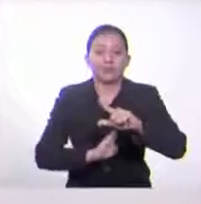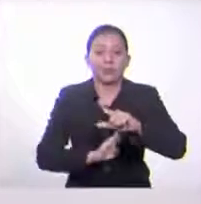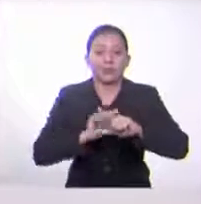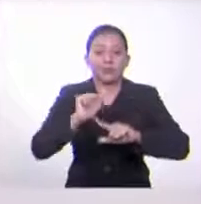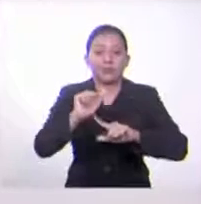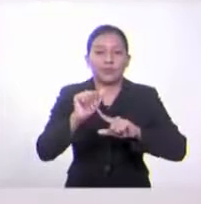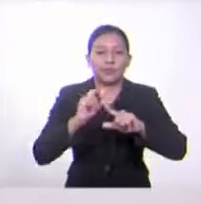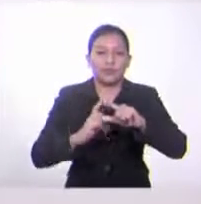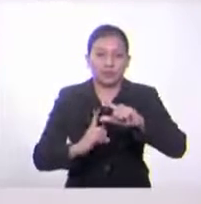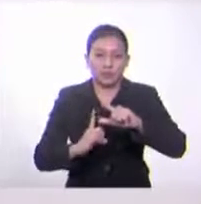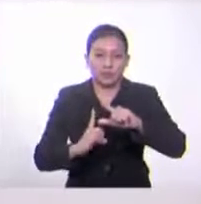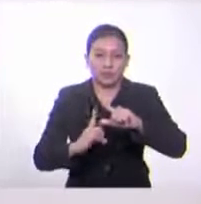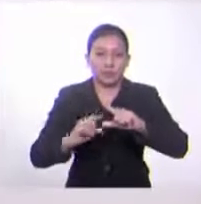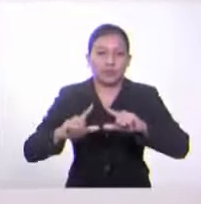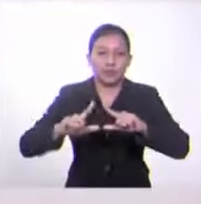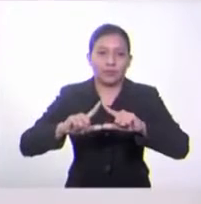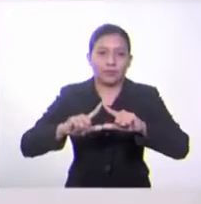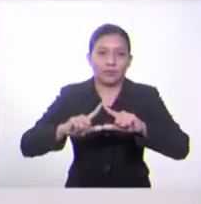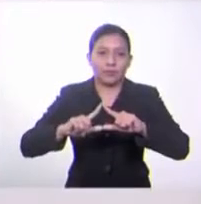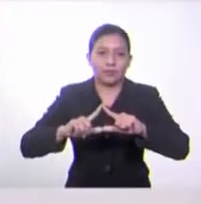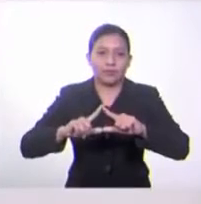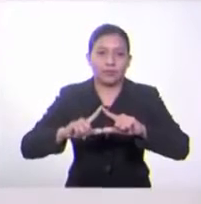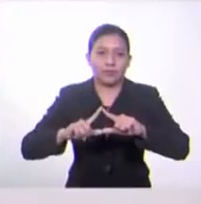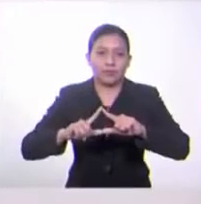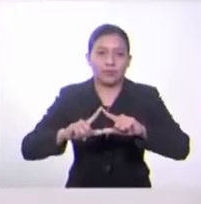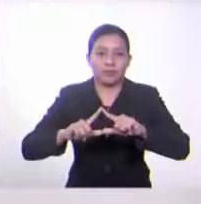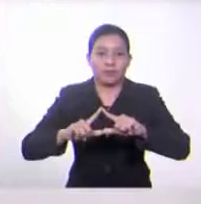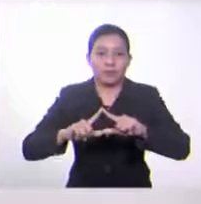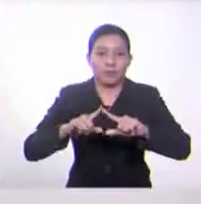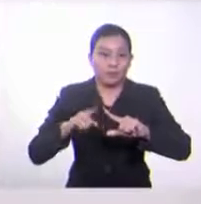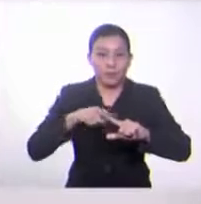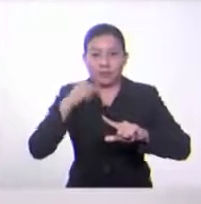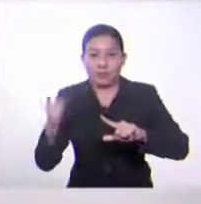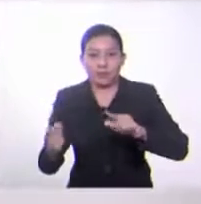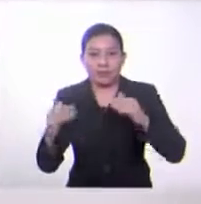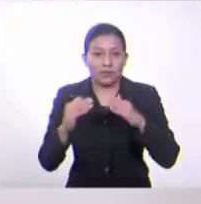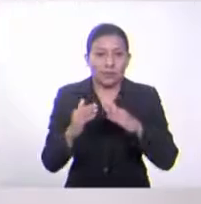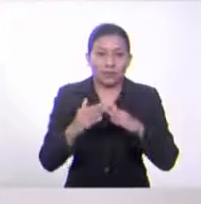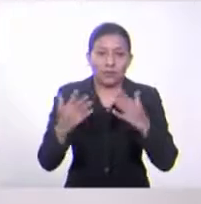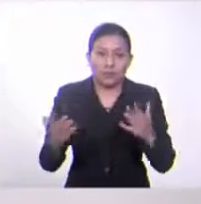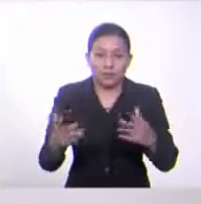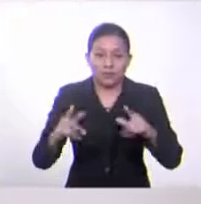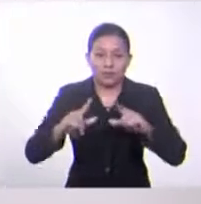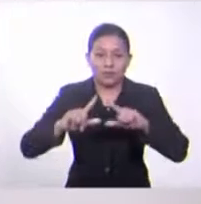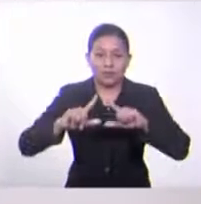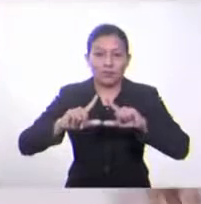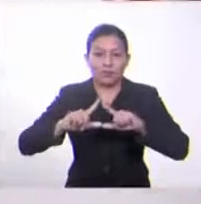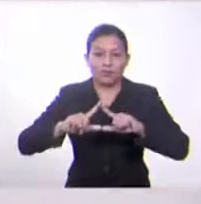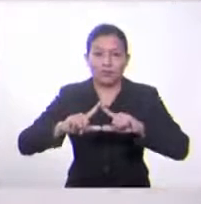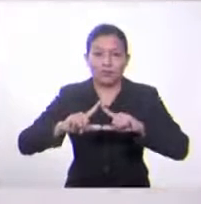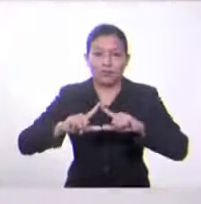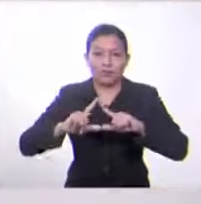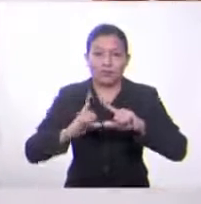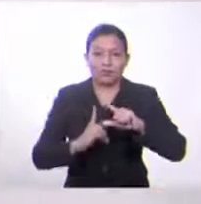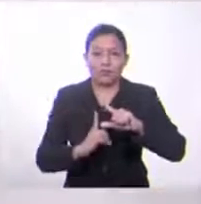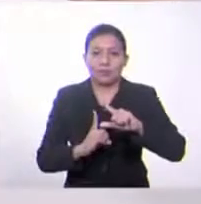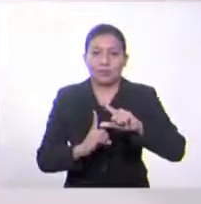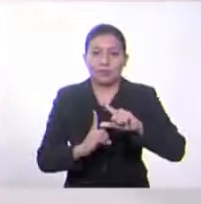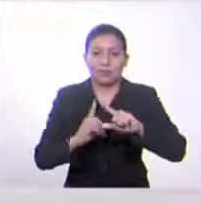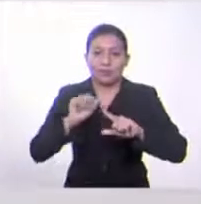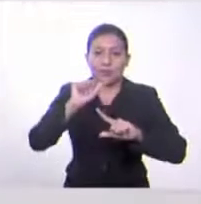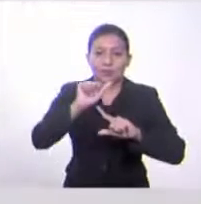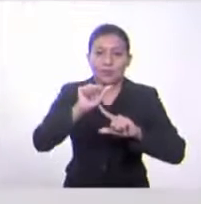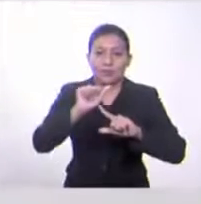este, Sí. ¿cuál sería el correspondiente? El correspondiente es de De A, A,